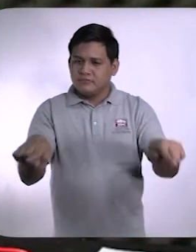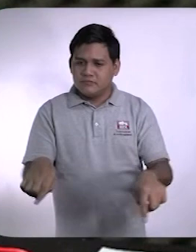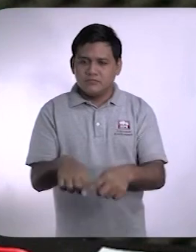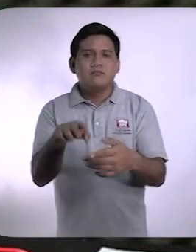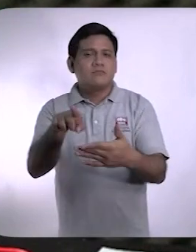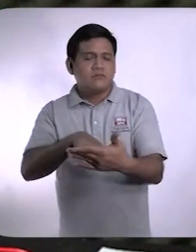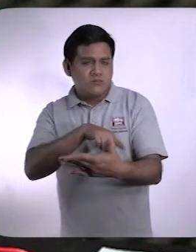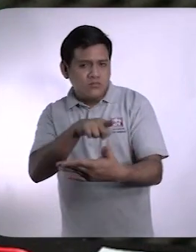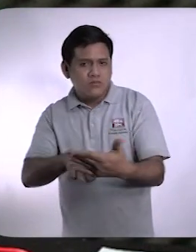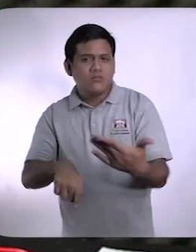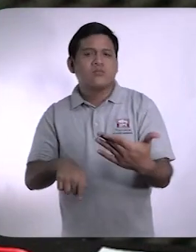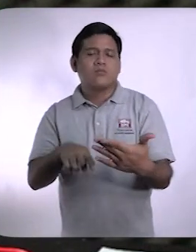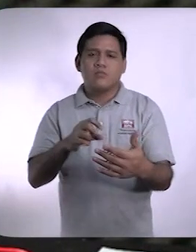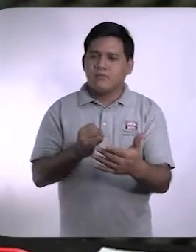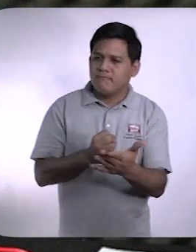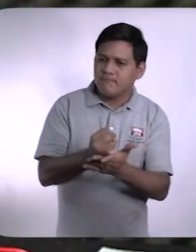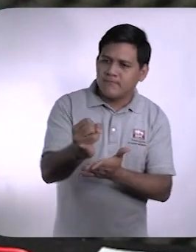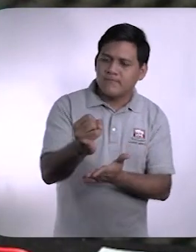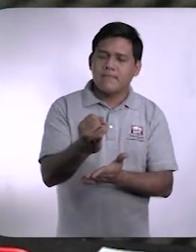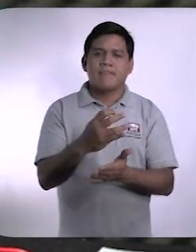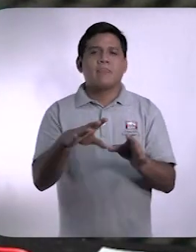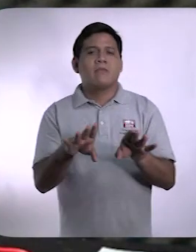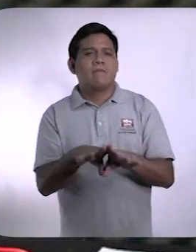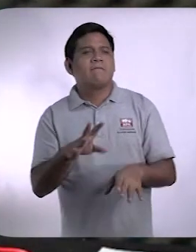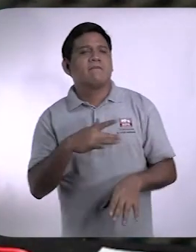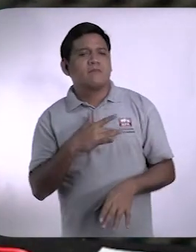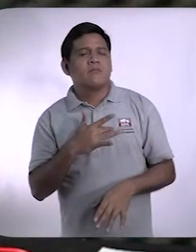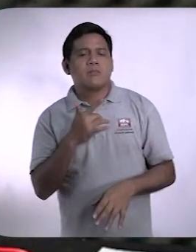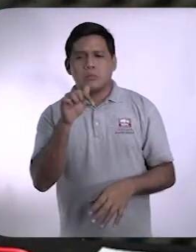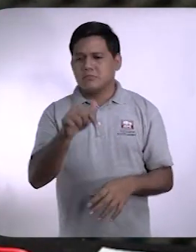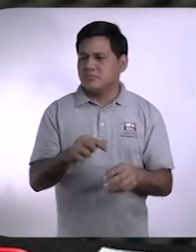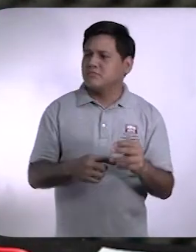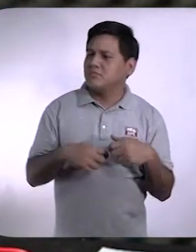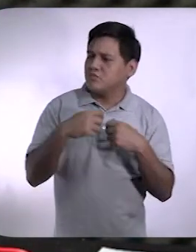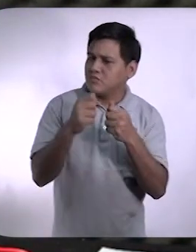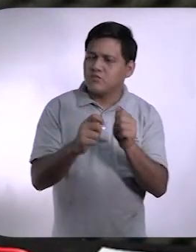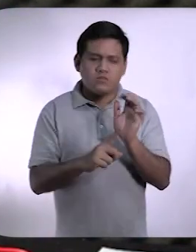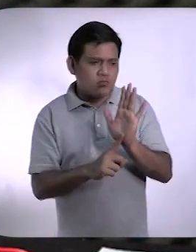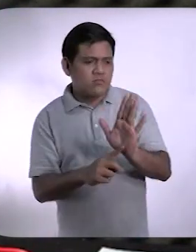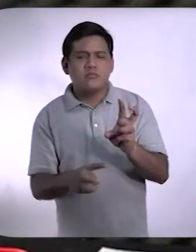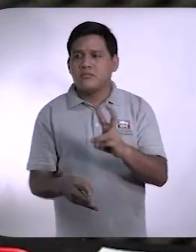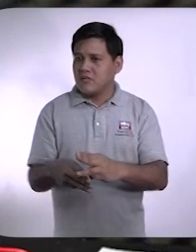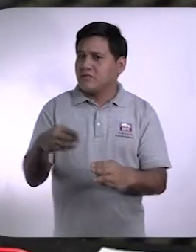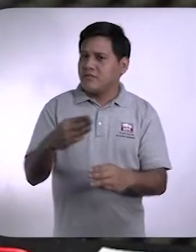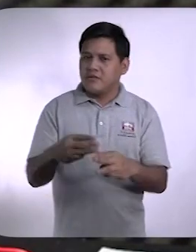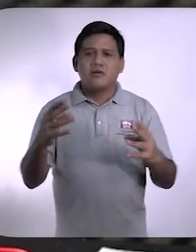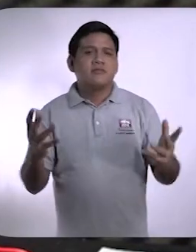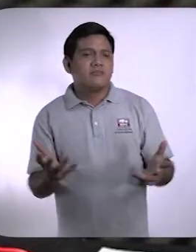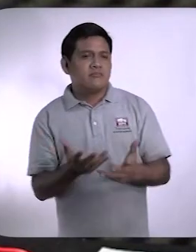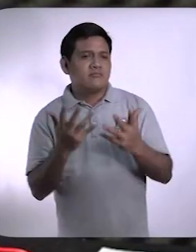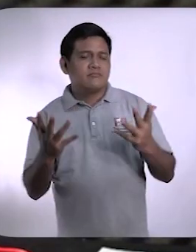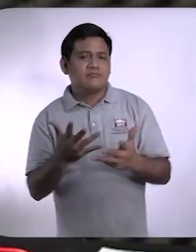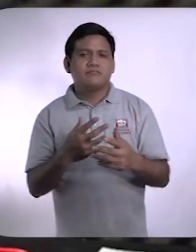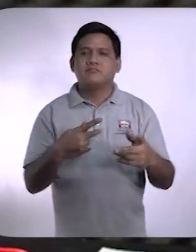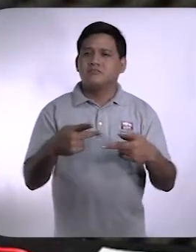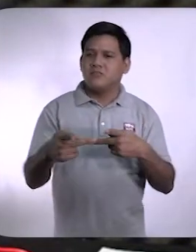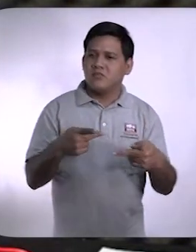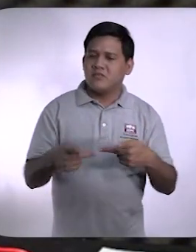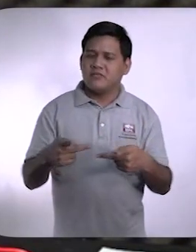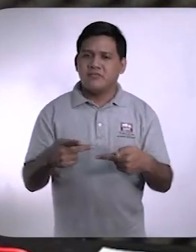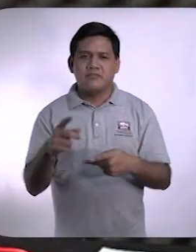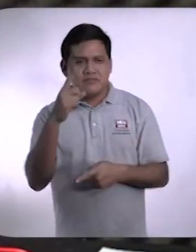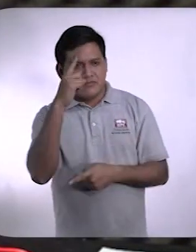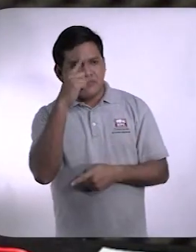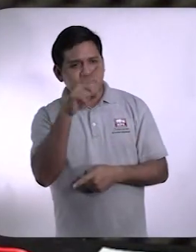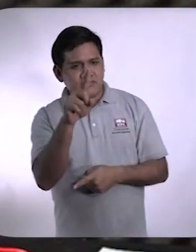voto. En ese sentido, pues yo traigo material aquí para que podamos hacer de una forma muy práctica y